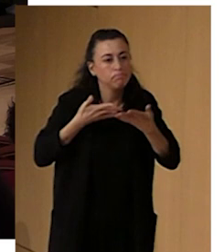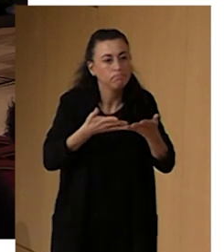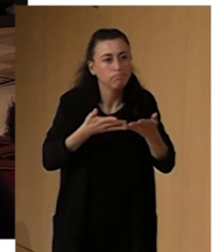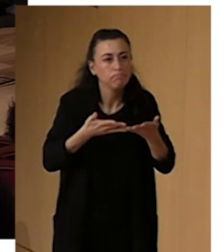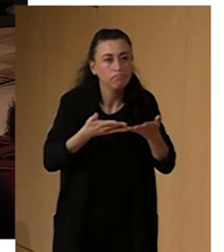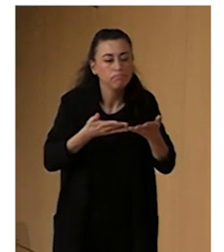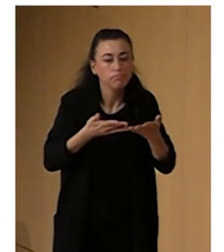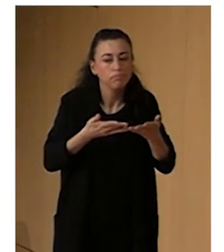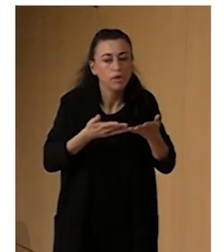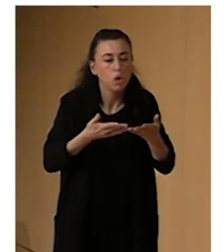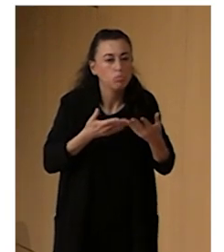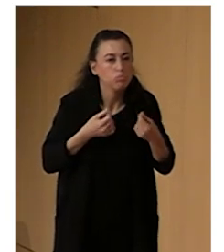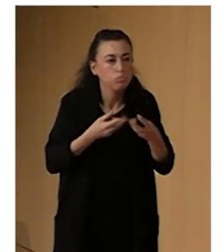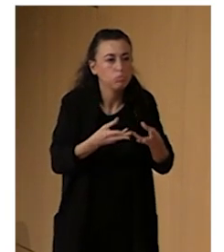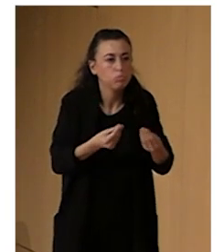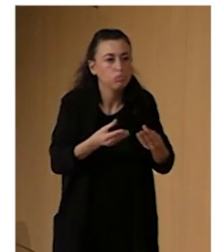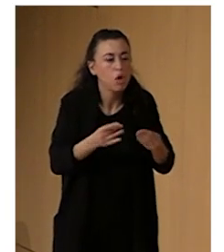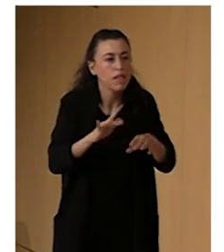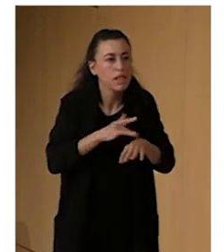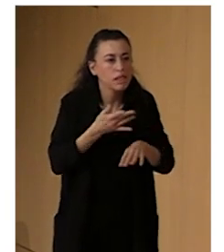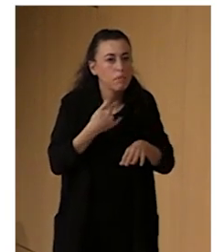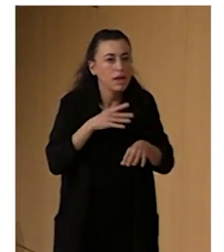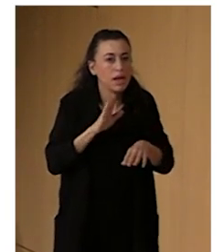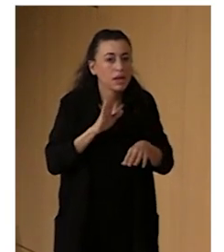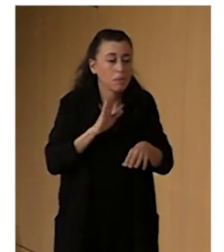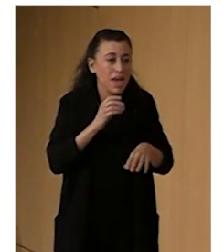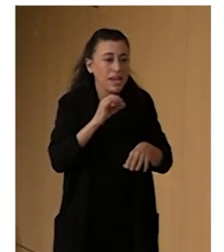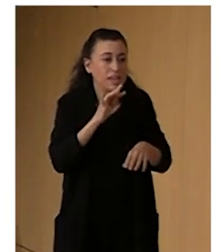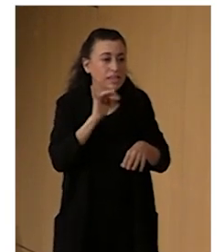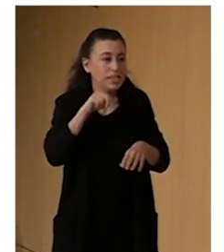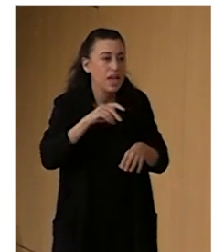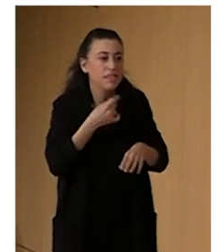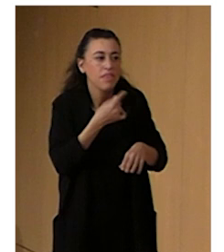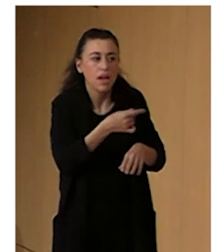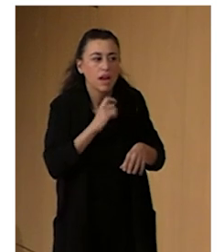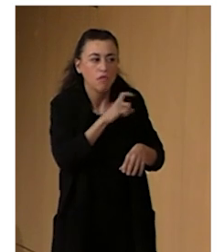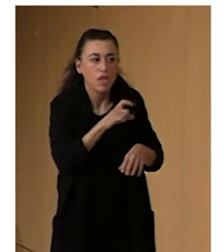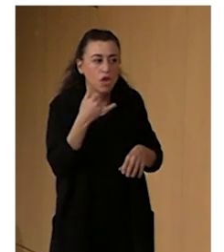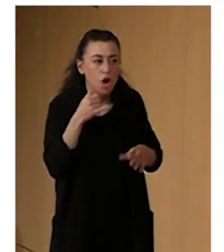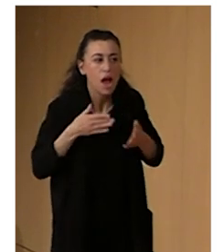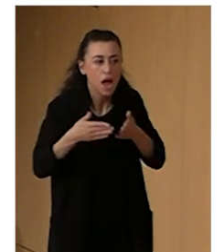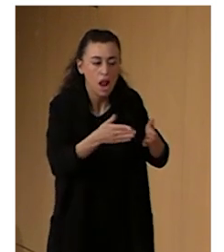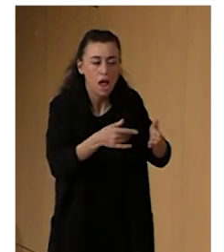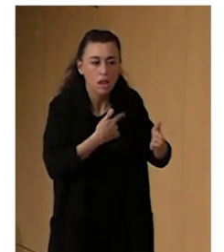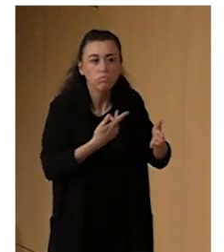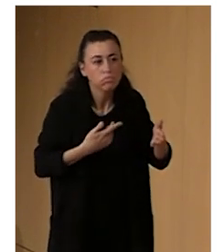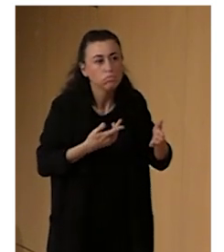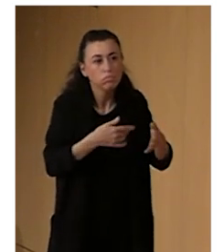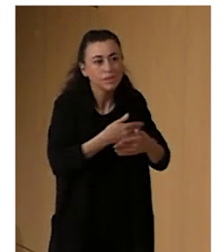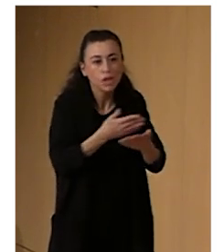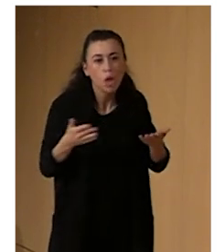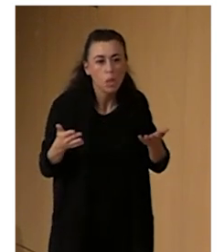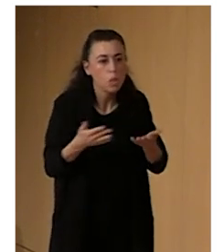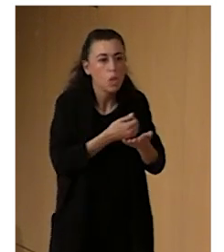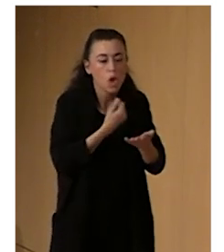como decía Cristian en el caso de fundación canal eh que que todos están a disposición de de Todos Los visitantes